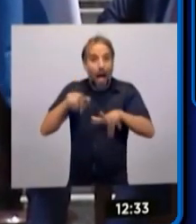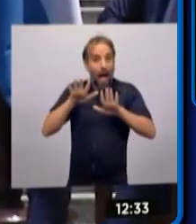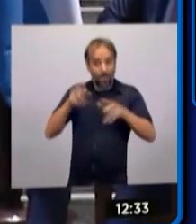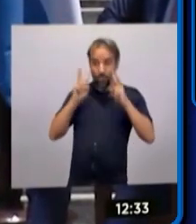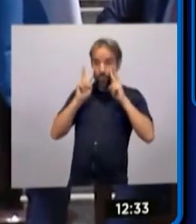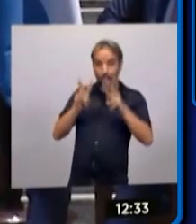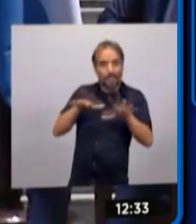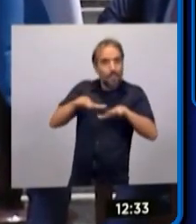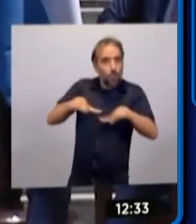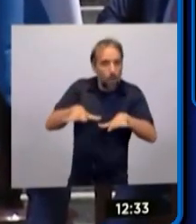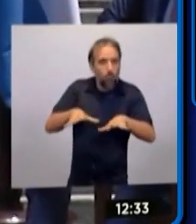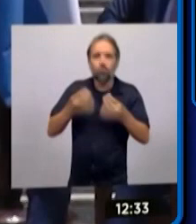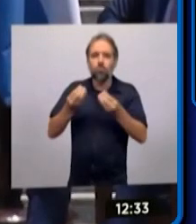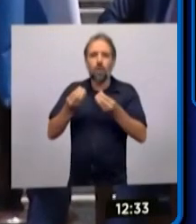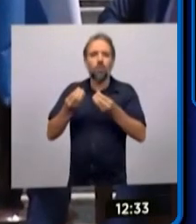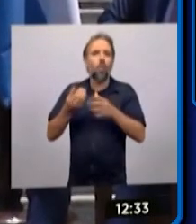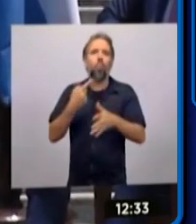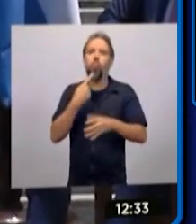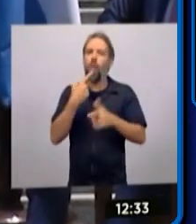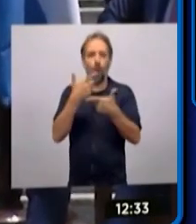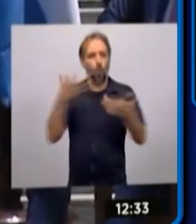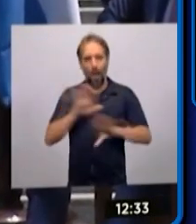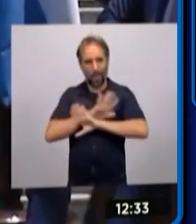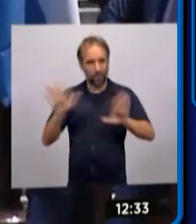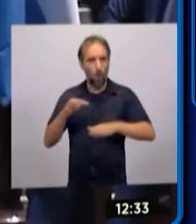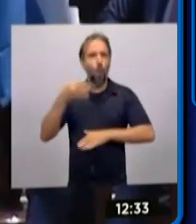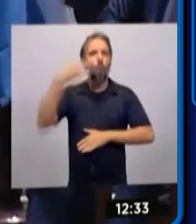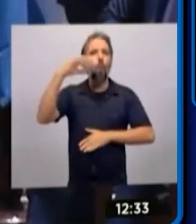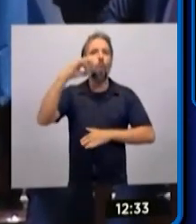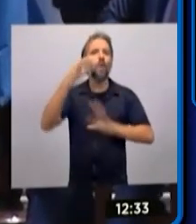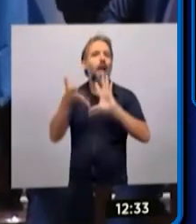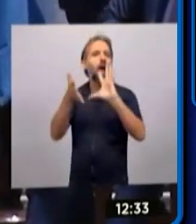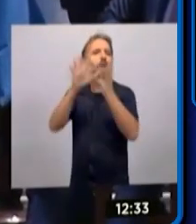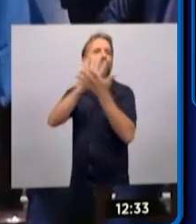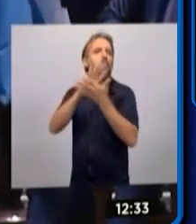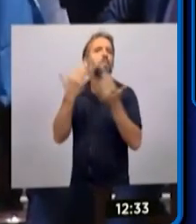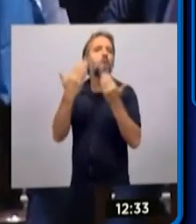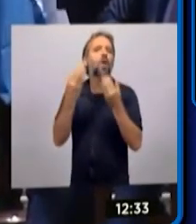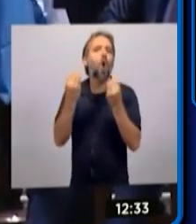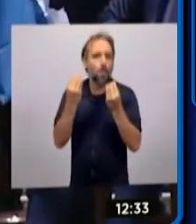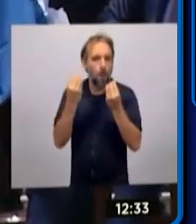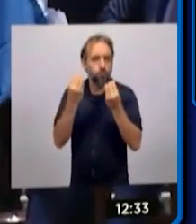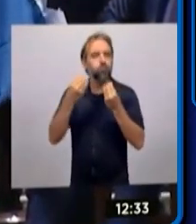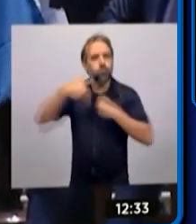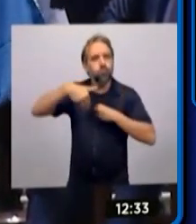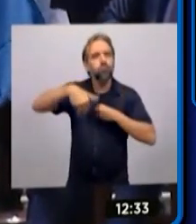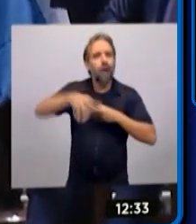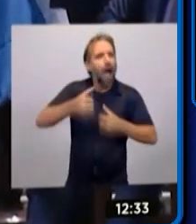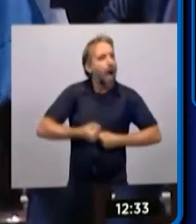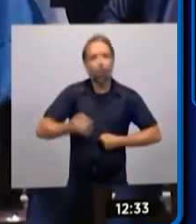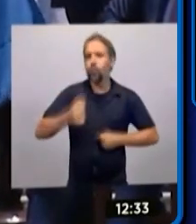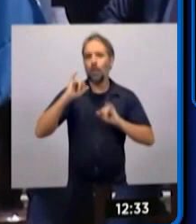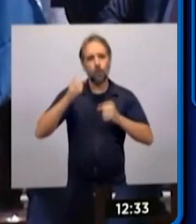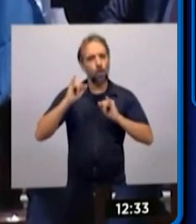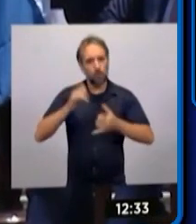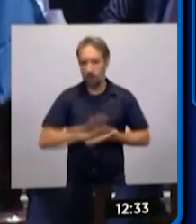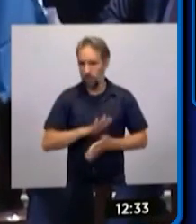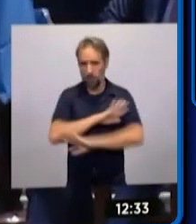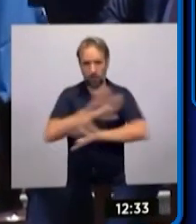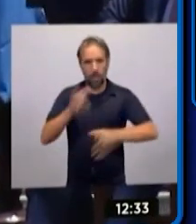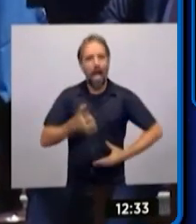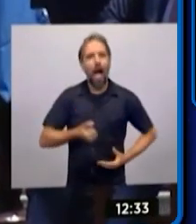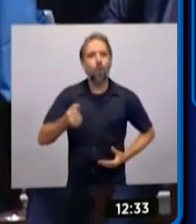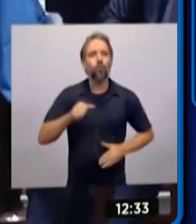del grave problema que tenía Así que el milei lo va a tener muy complicado porque se le echa encima todo el aparato del Estado